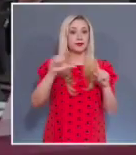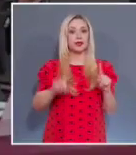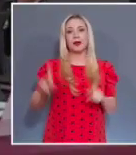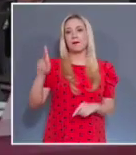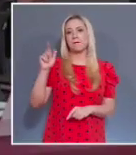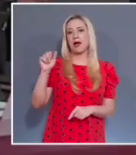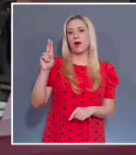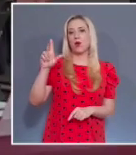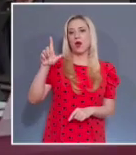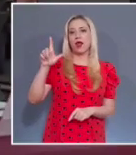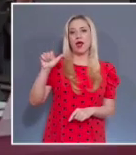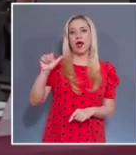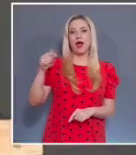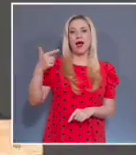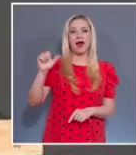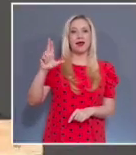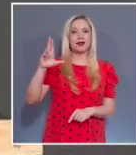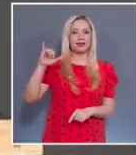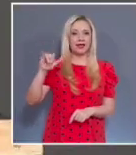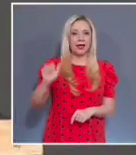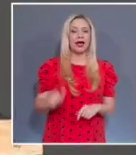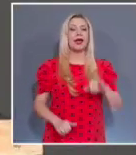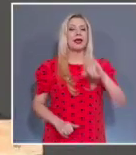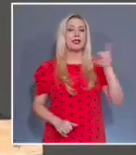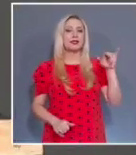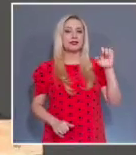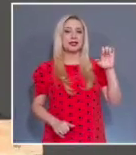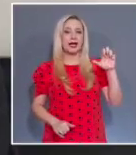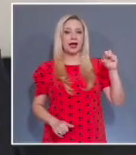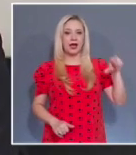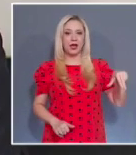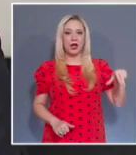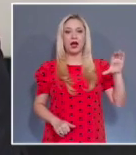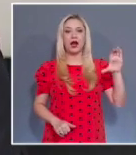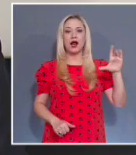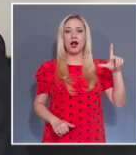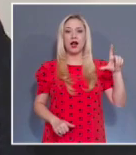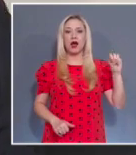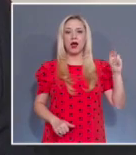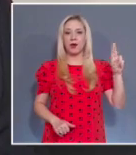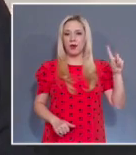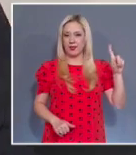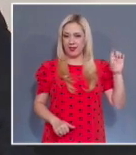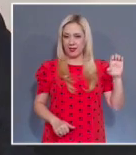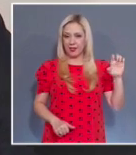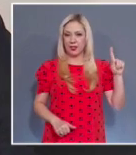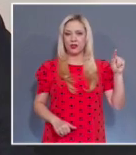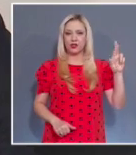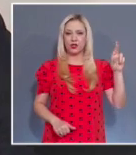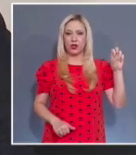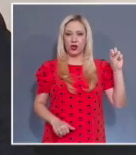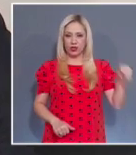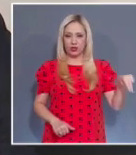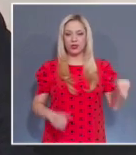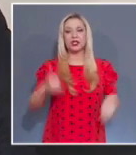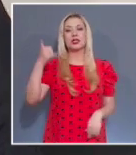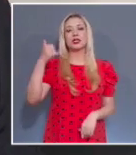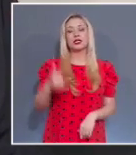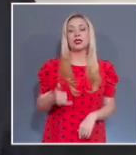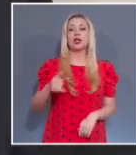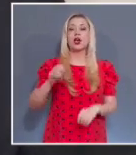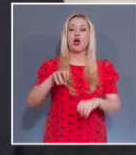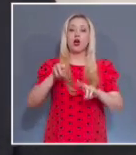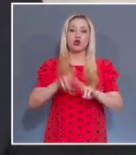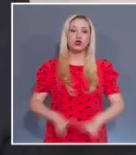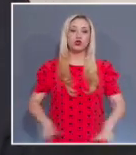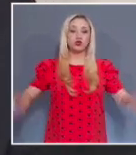y Jean-Claude Trompetit, el juez Eduardo Sandoval, así como el director regional ONU Habitat para América Latina